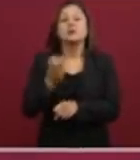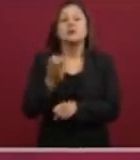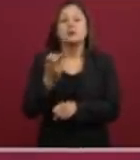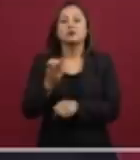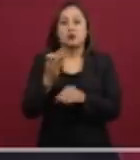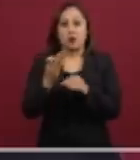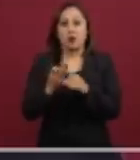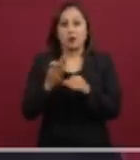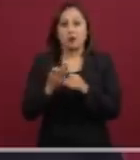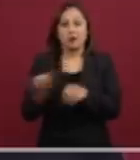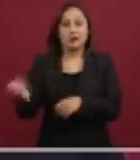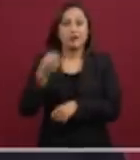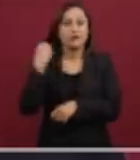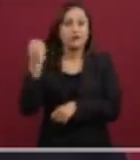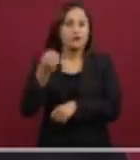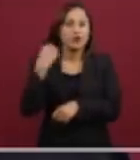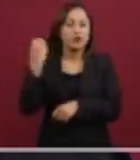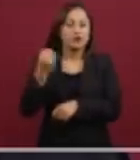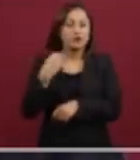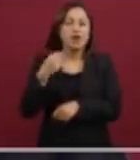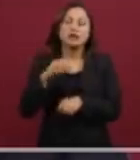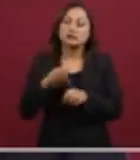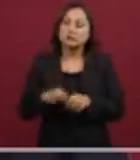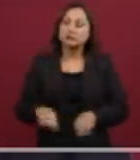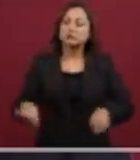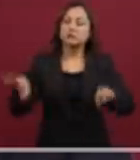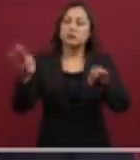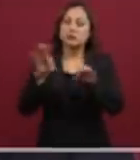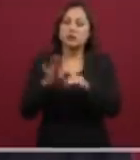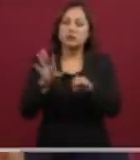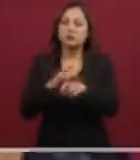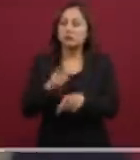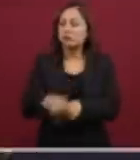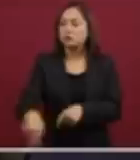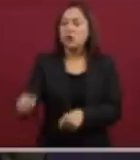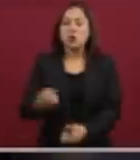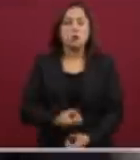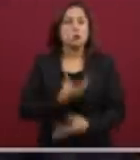de prensa y que se expresen todas estas cosas.